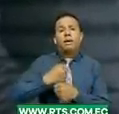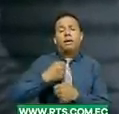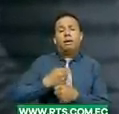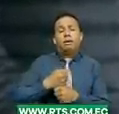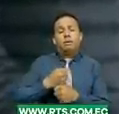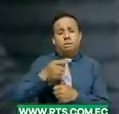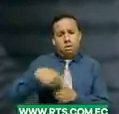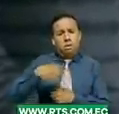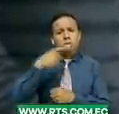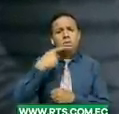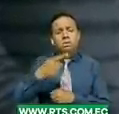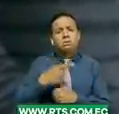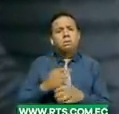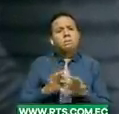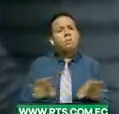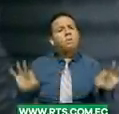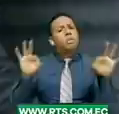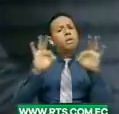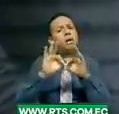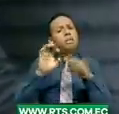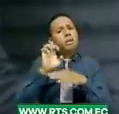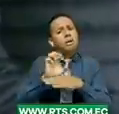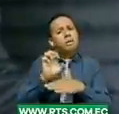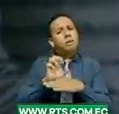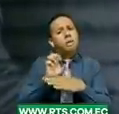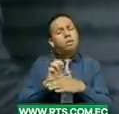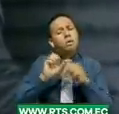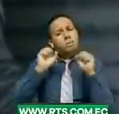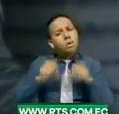el país tener la posibilidad y las